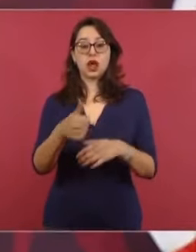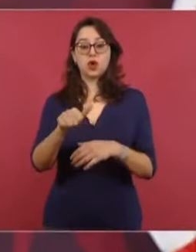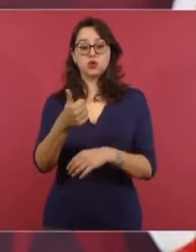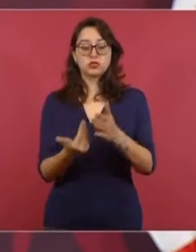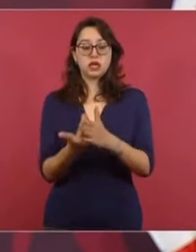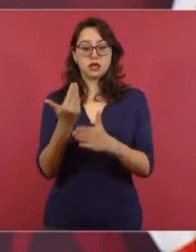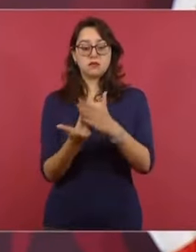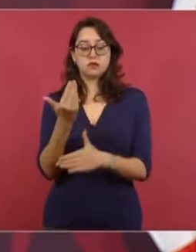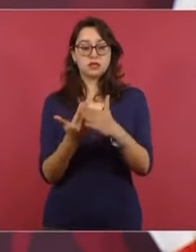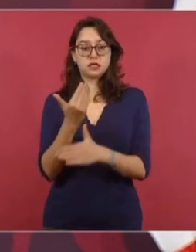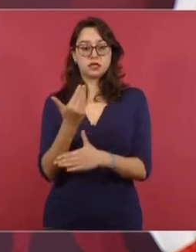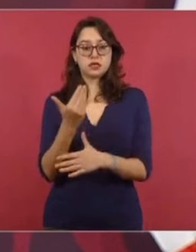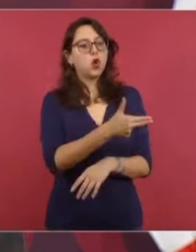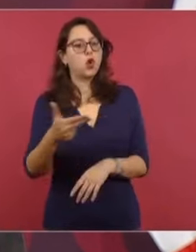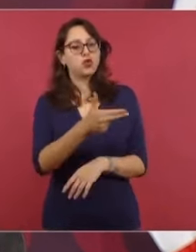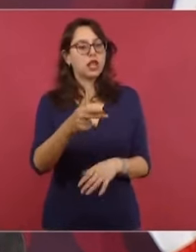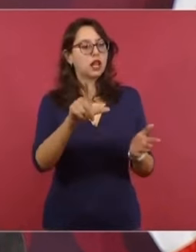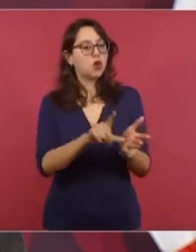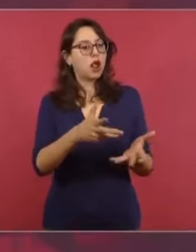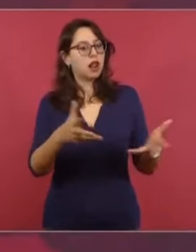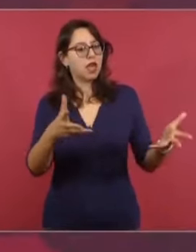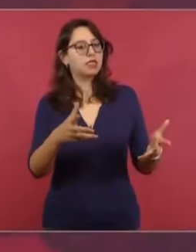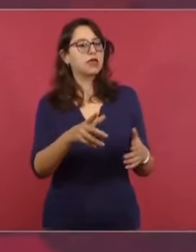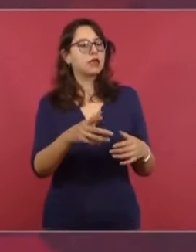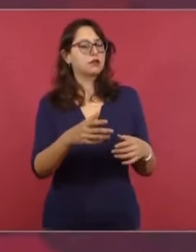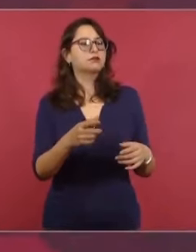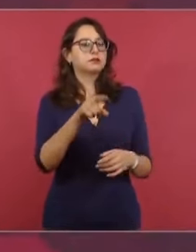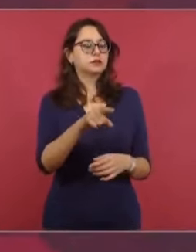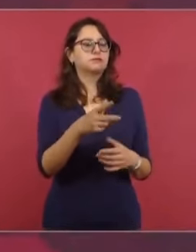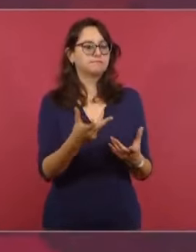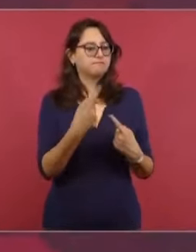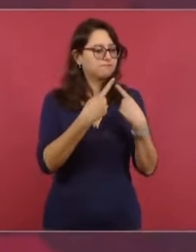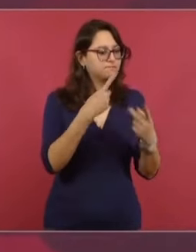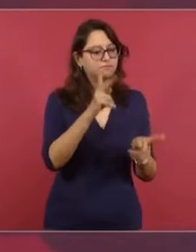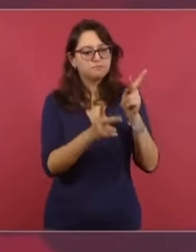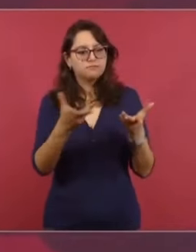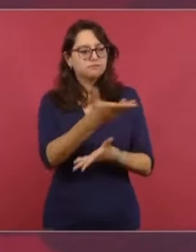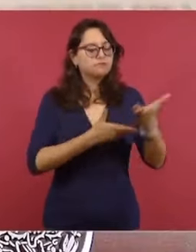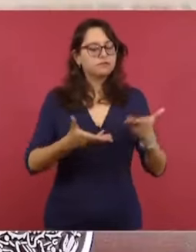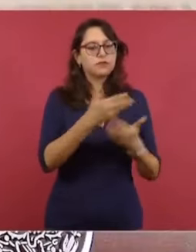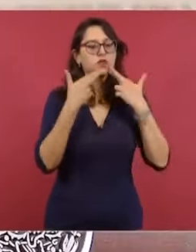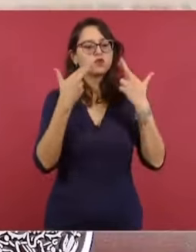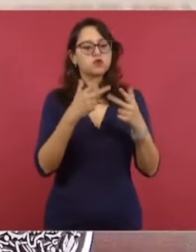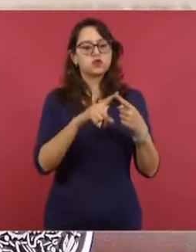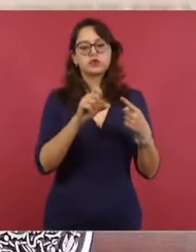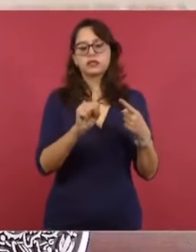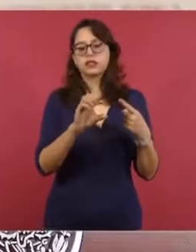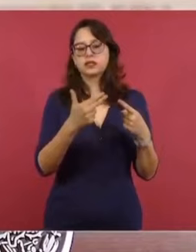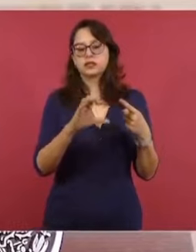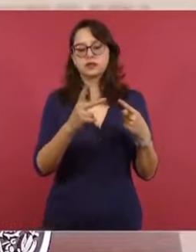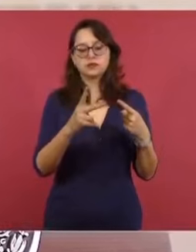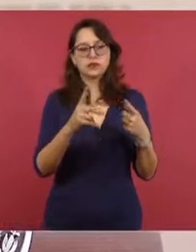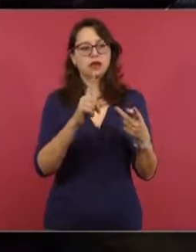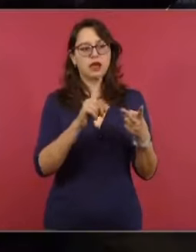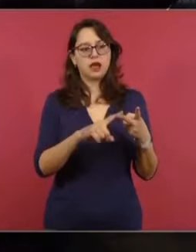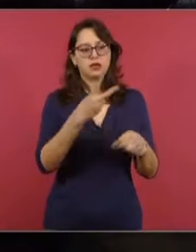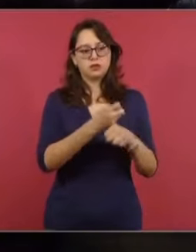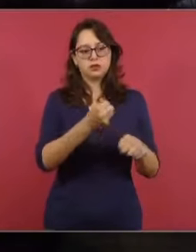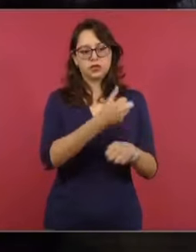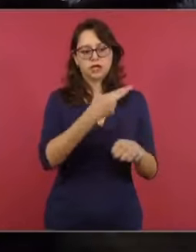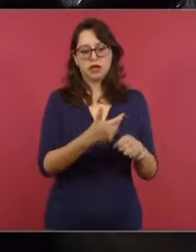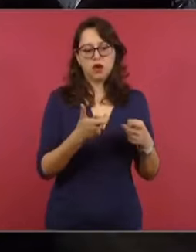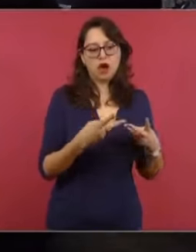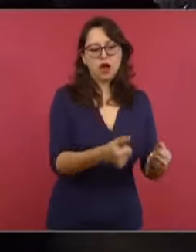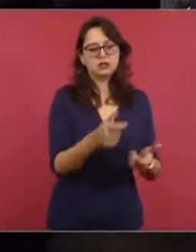a poner de acuerdo con hoteleros. La reunión va a estar el secretario de Hacienda, el subsecretario de Egresos, el subsecretario de Ingresos,